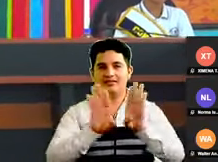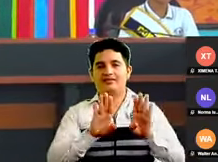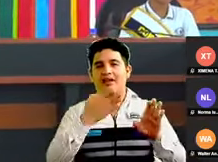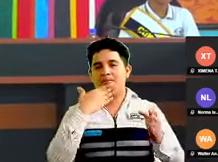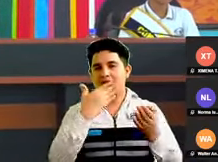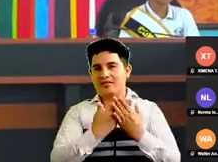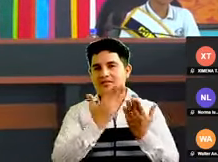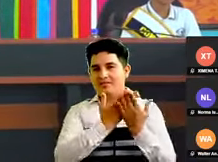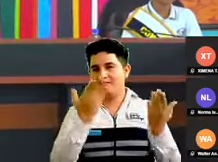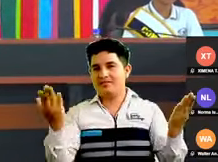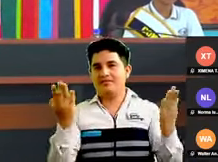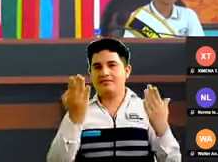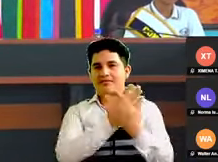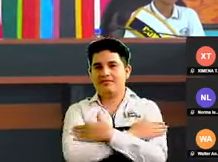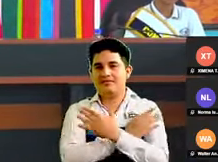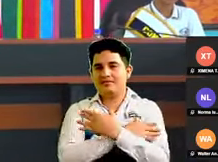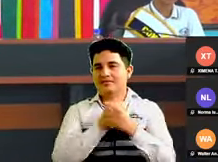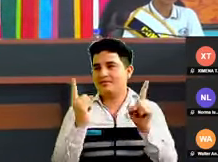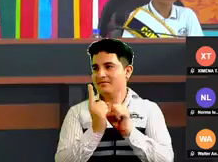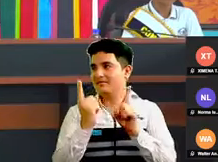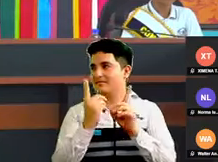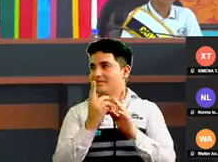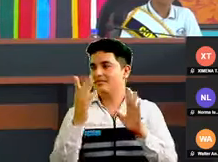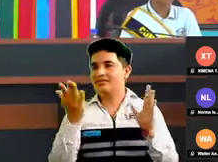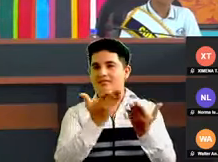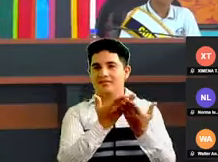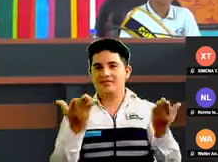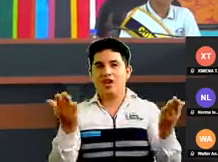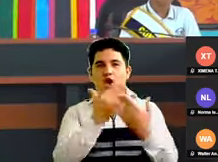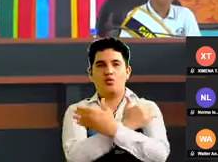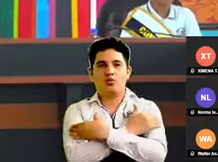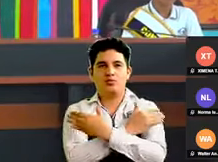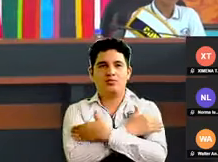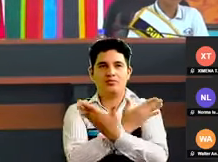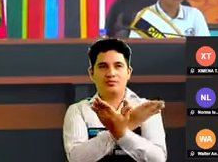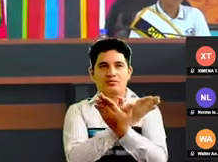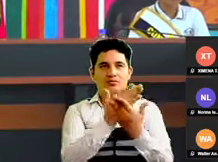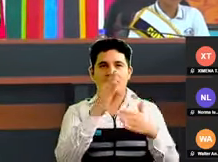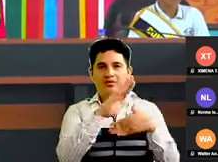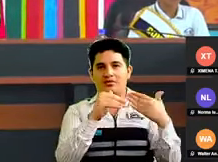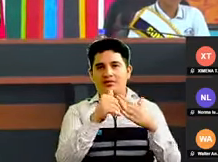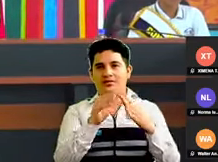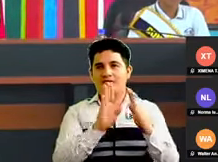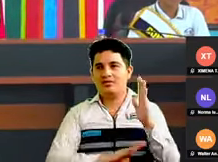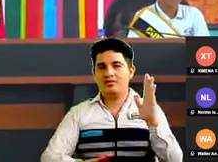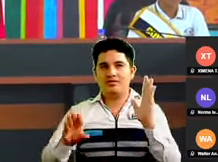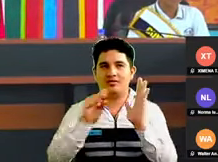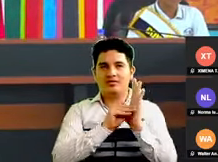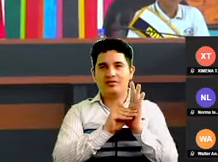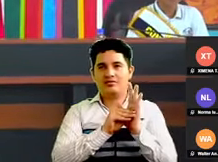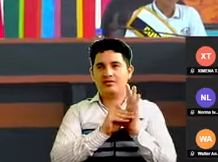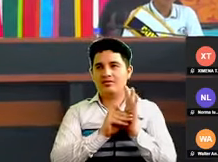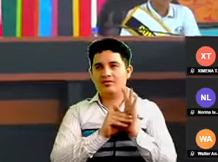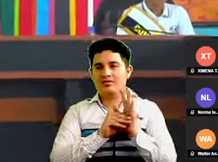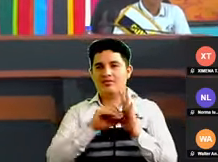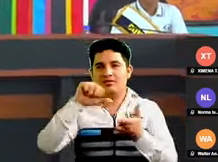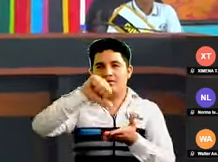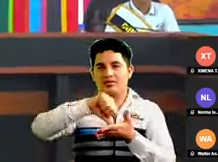sesión. Muchísimas gracias por estar acá presentes, les enviamos un fuerte abrazo y, por supuesto, continuamos trabajando por esa ciudad